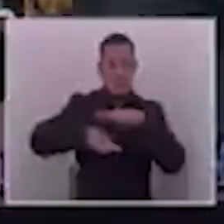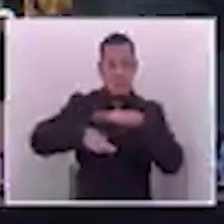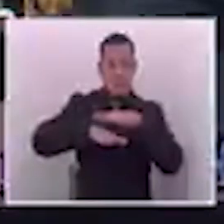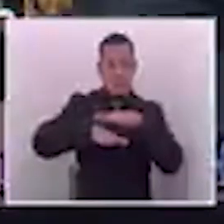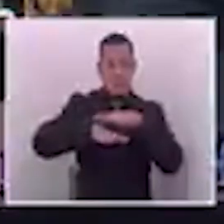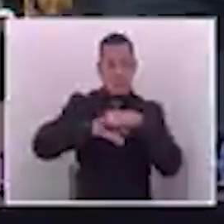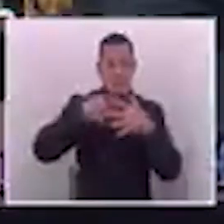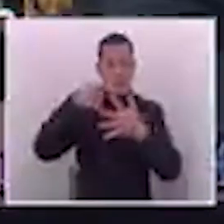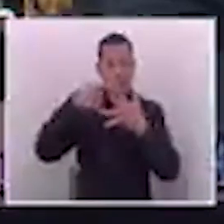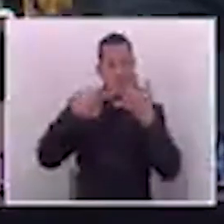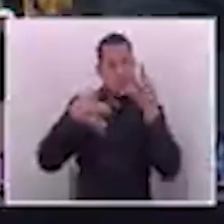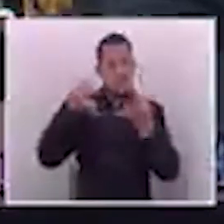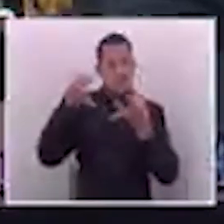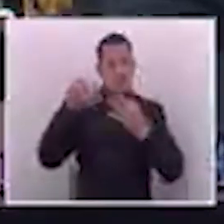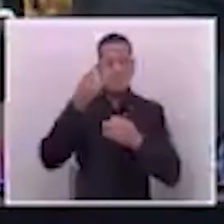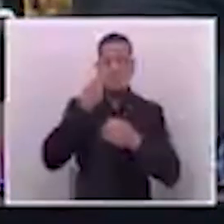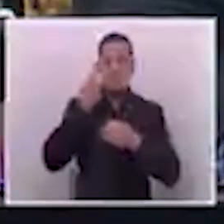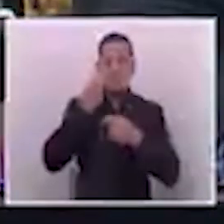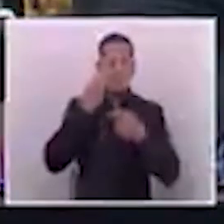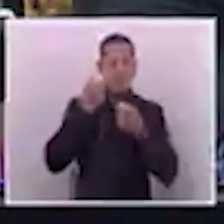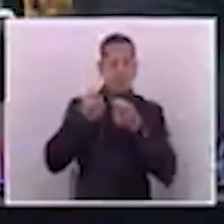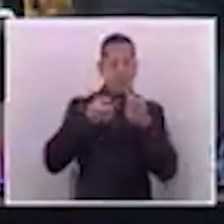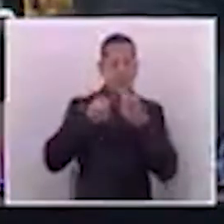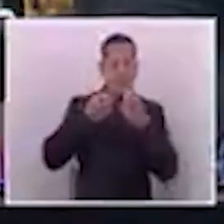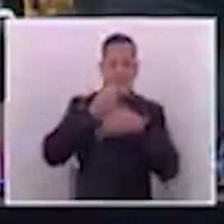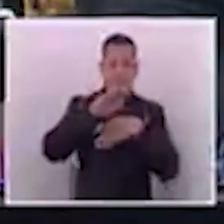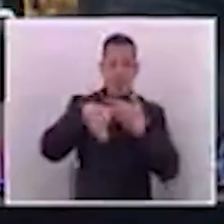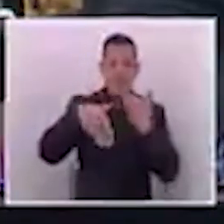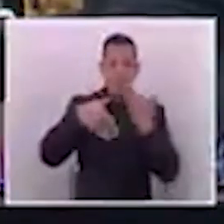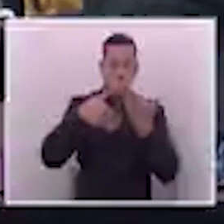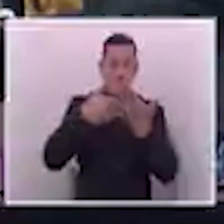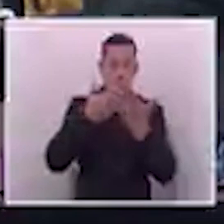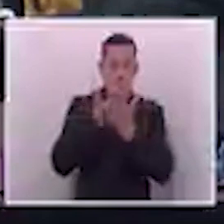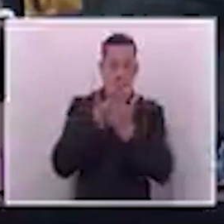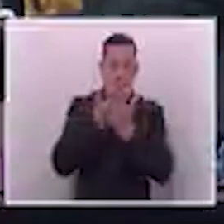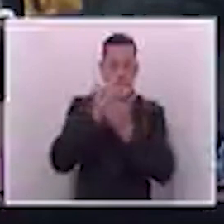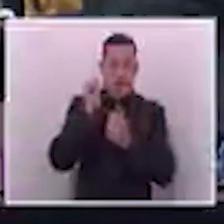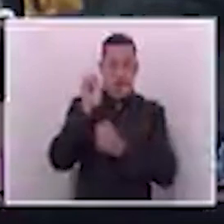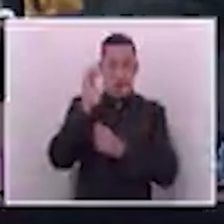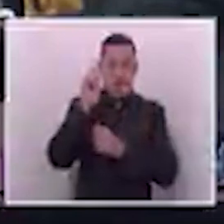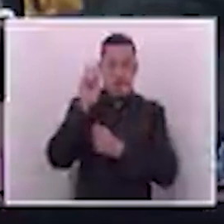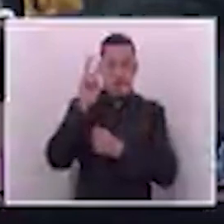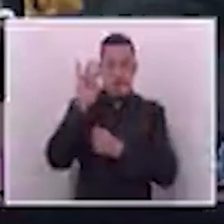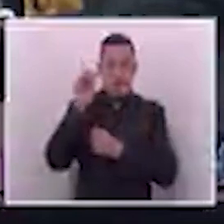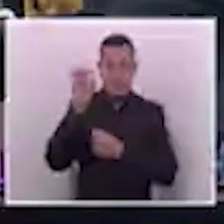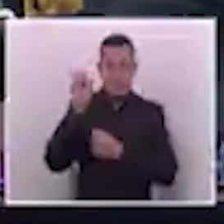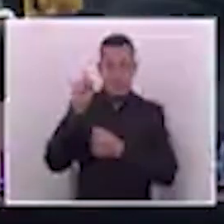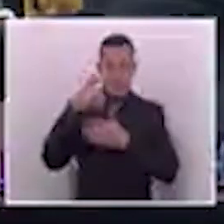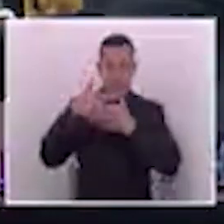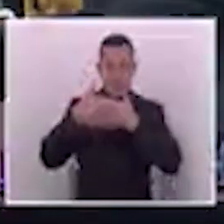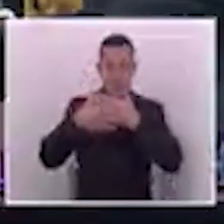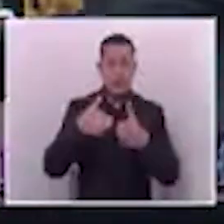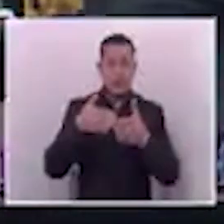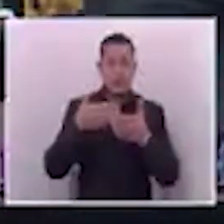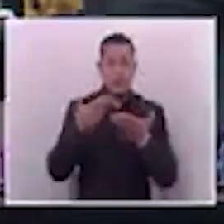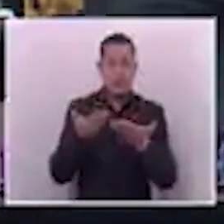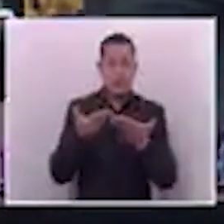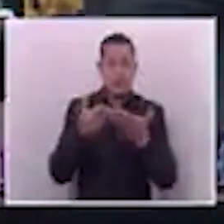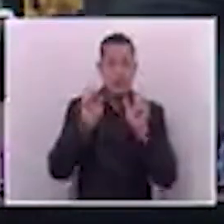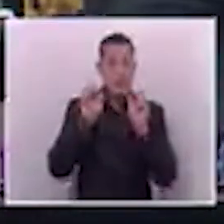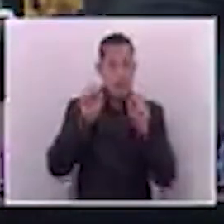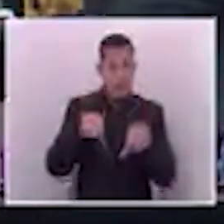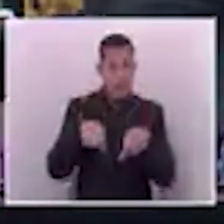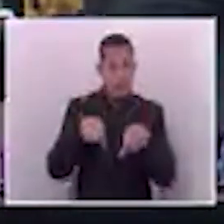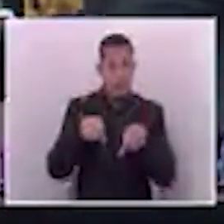la ley lo que busca es regular todos aquellos activos digitales que